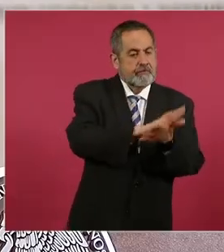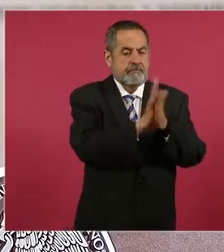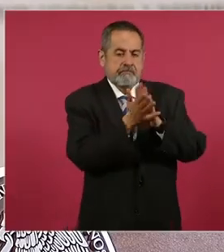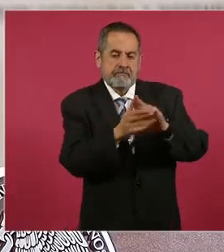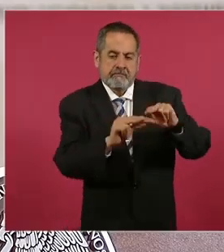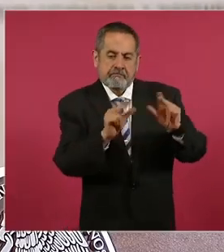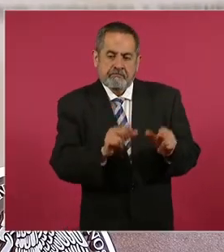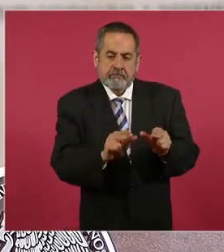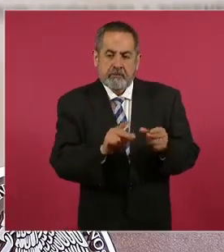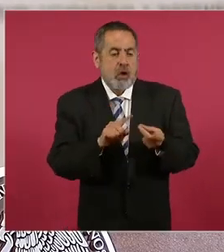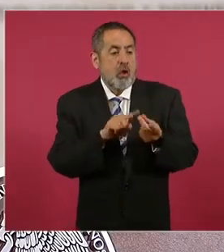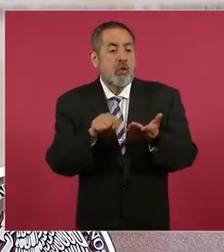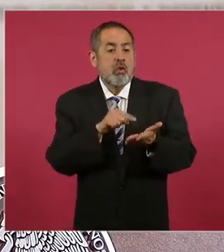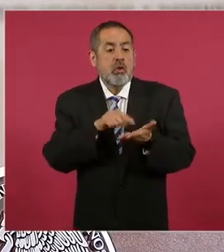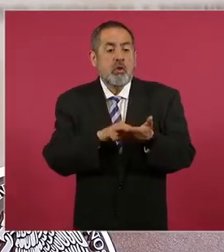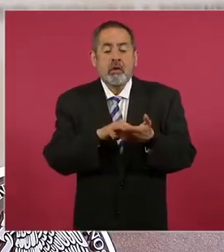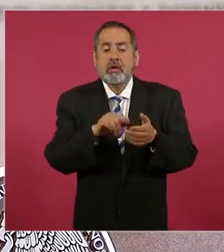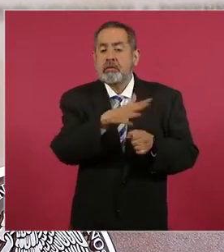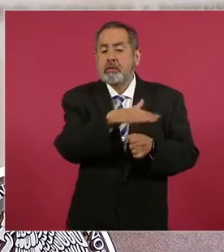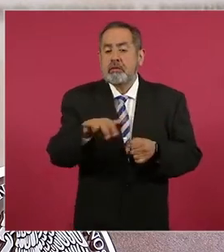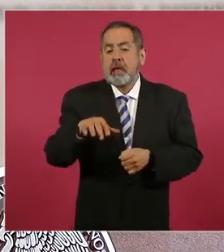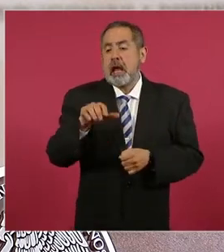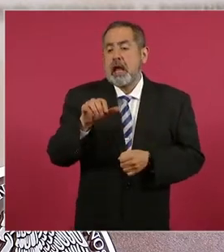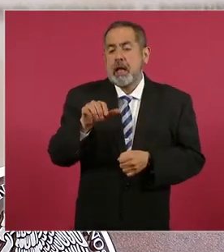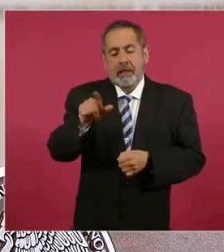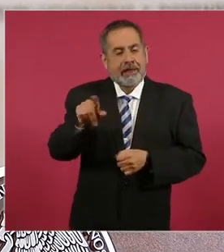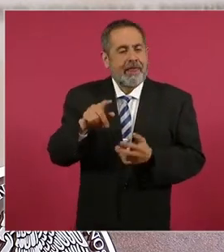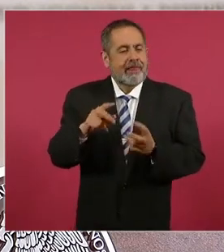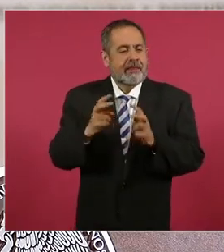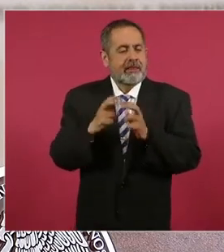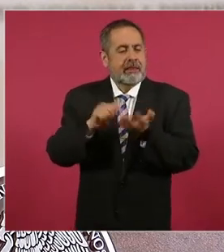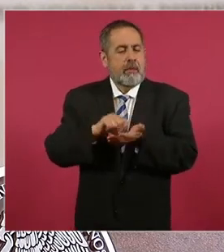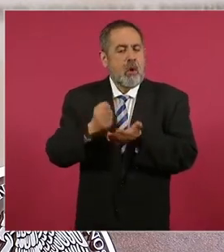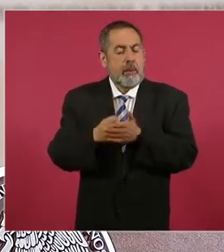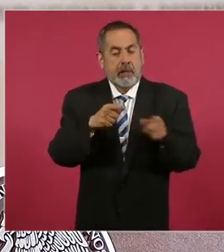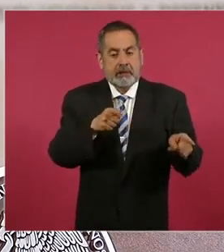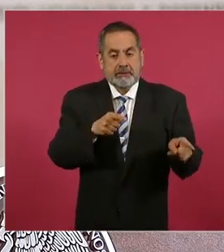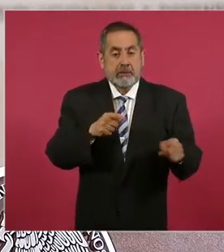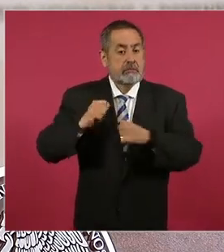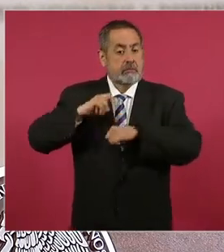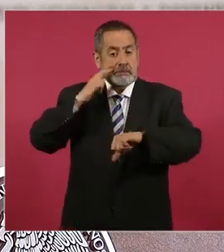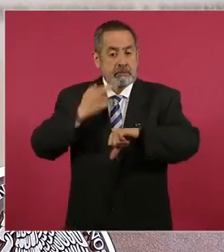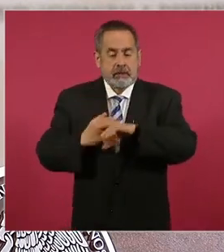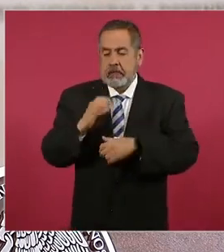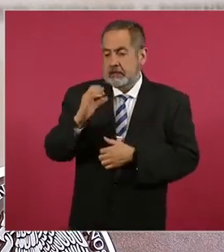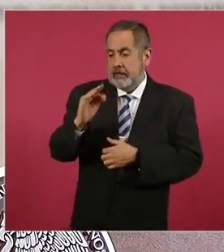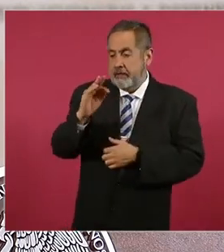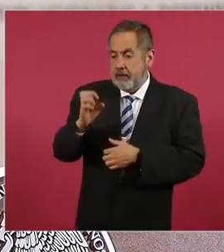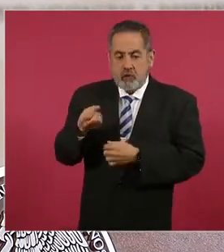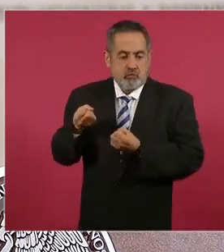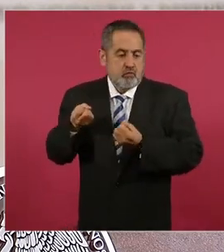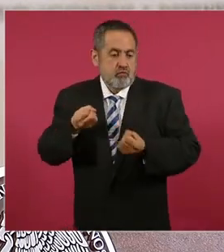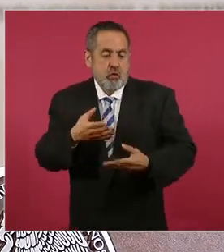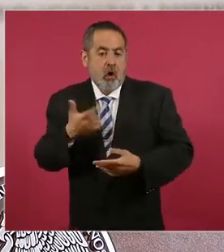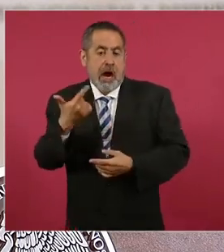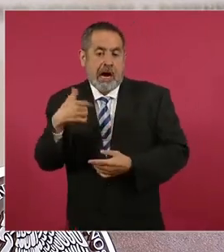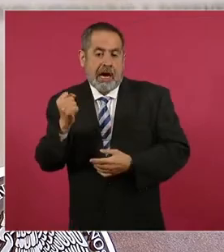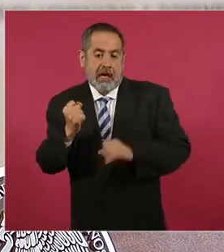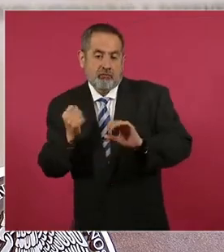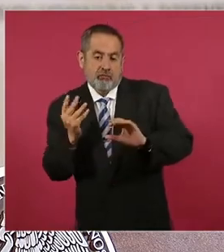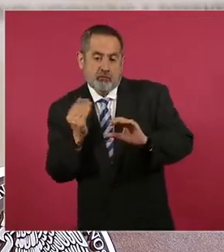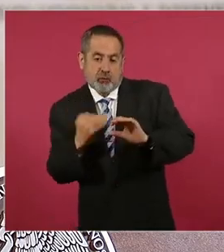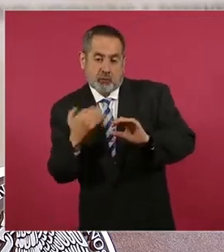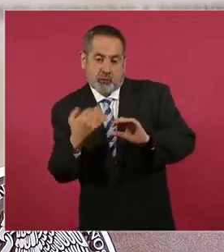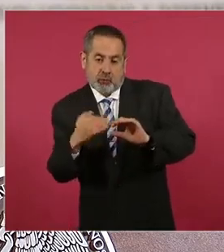las costas de Altamira, Tamaulipas. CFE la suministrará con gas natural mediante el